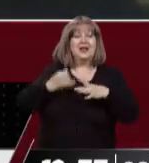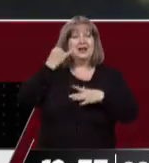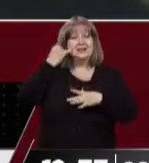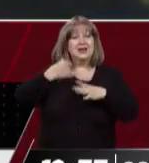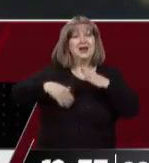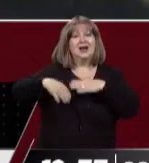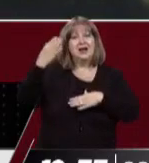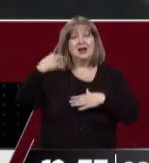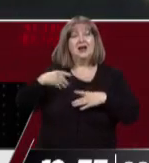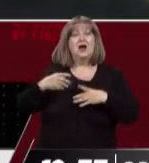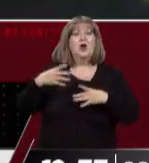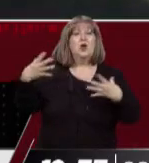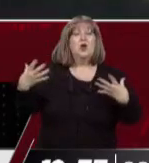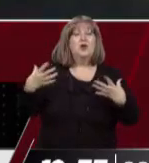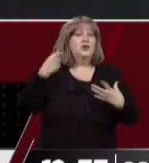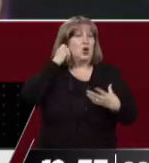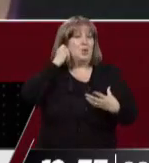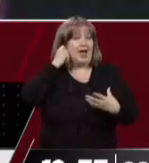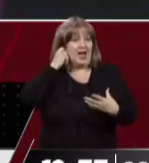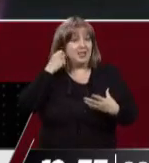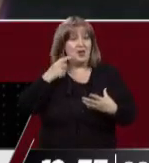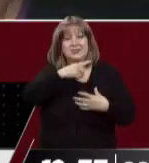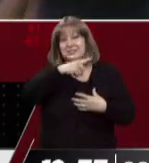100 y ella fue a buscar leña. Has trabajado toda tu vida.